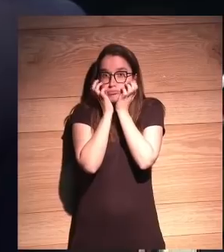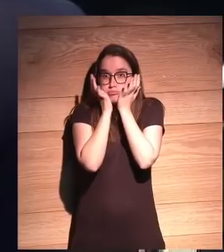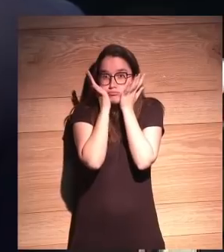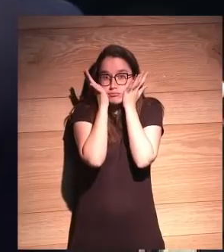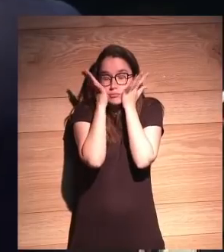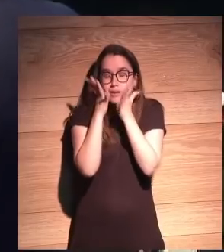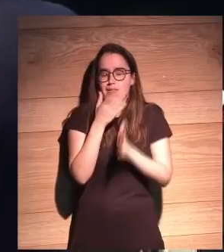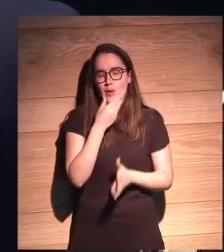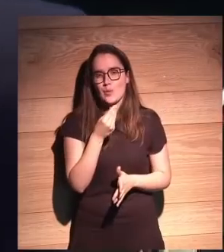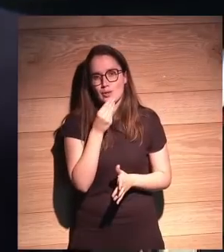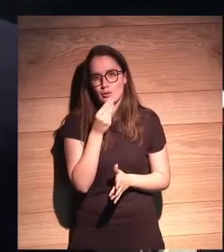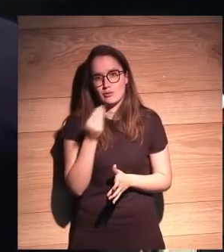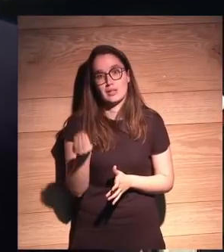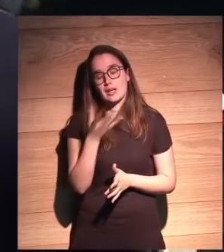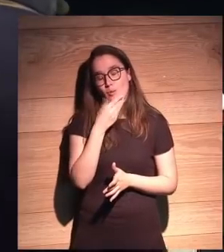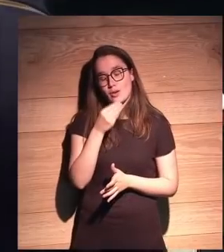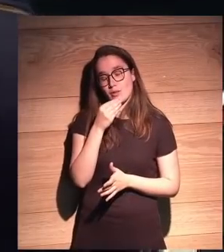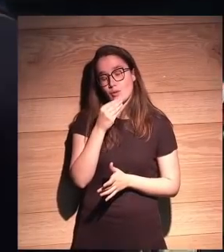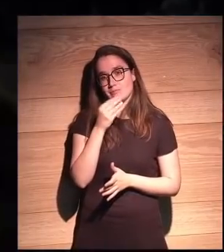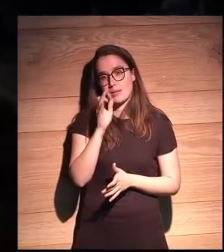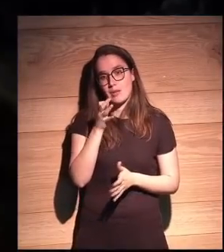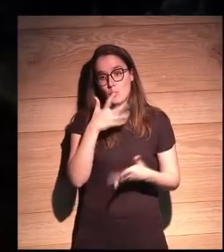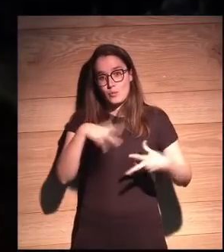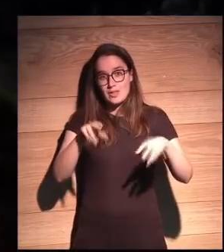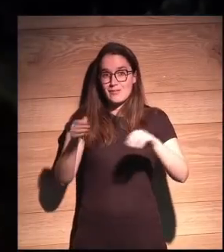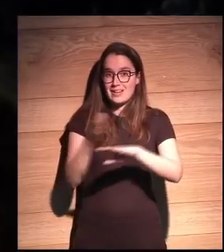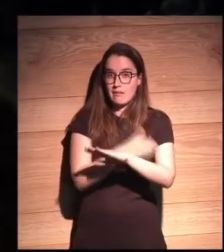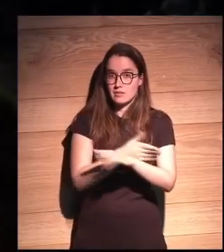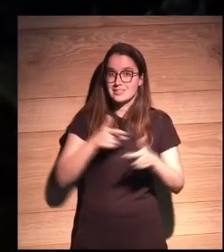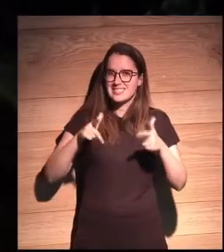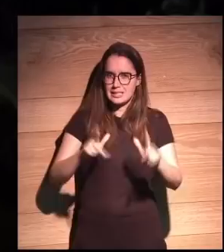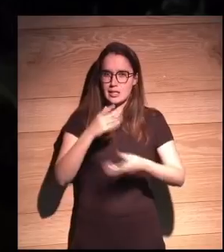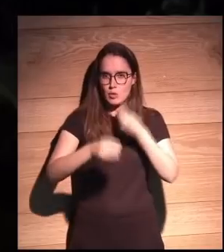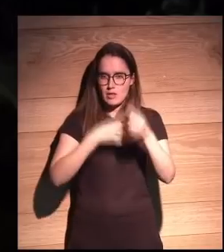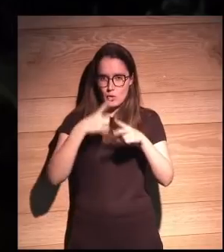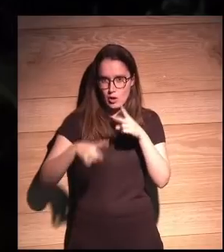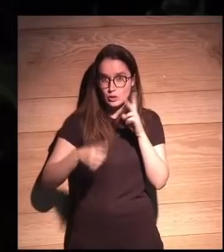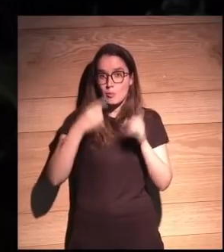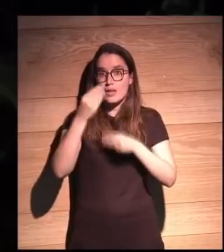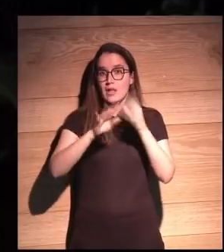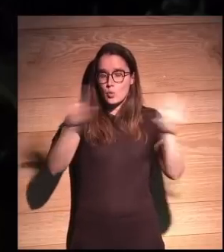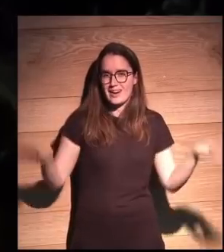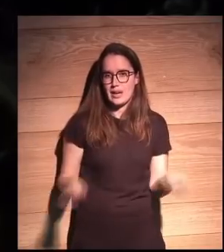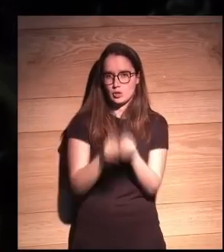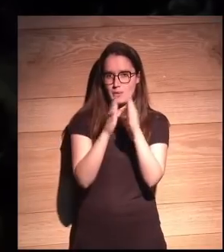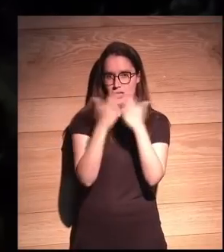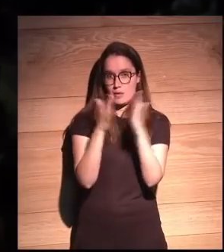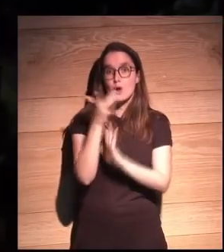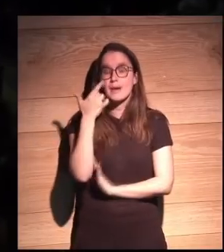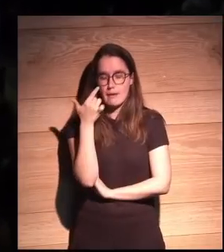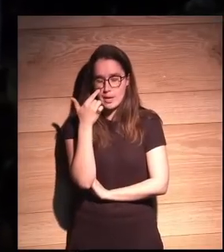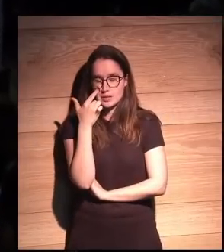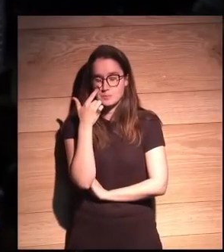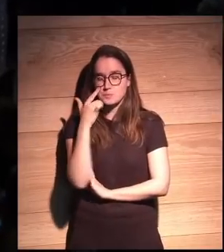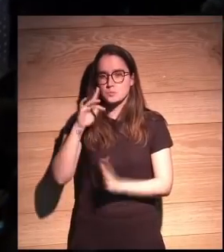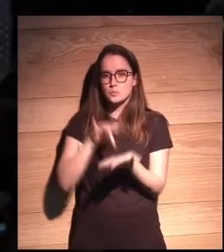cara. Qué bonito, de verdad. Bueno, pues antes de terminar, siéntate que voy a hacer una cosa. Mira, voy a hacer un resumen de lo que es el libro, para que veáis.